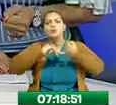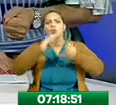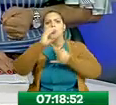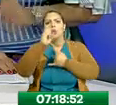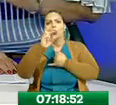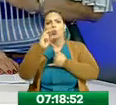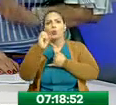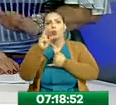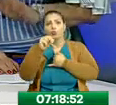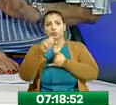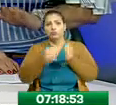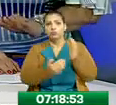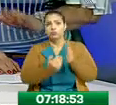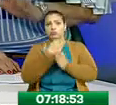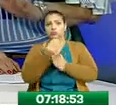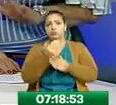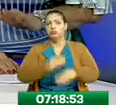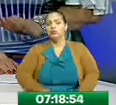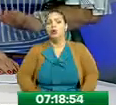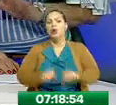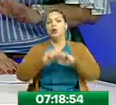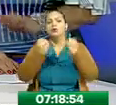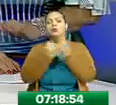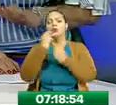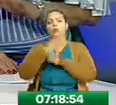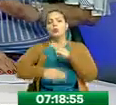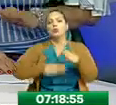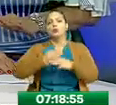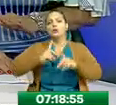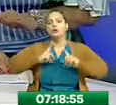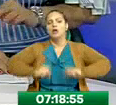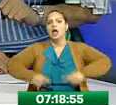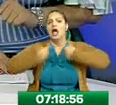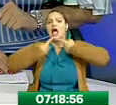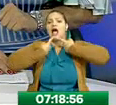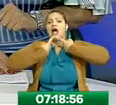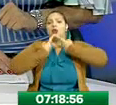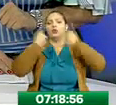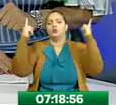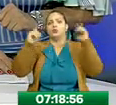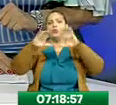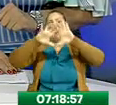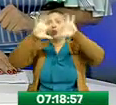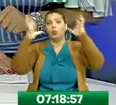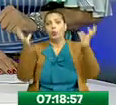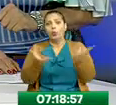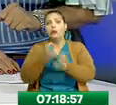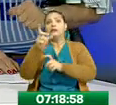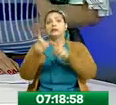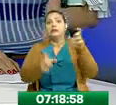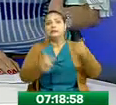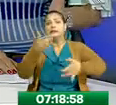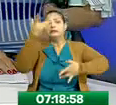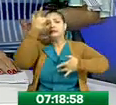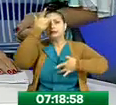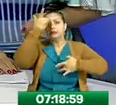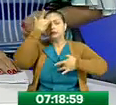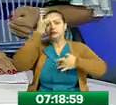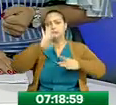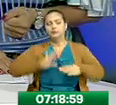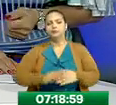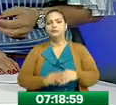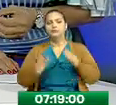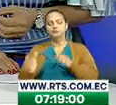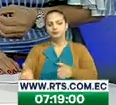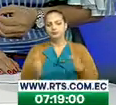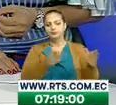la Salud postergó la declaración de emergencia global hasta obtener más información. Por otro lado, en Estados